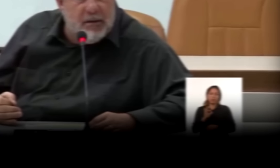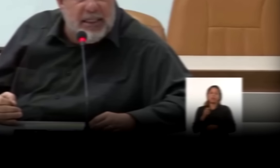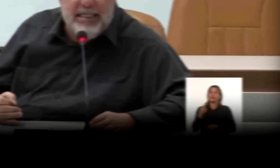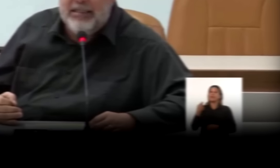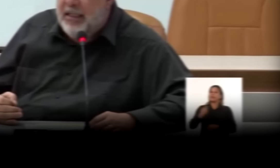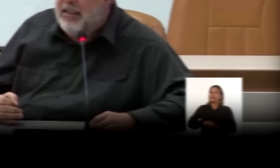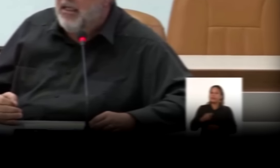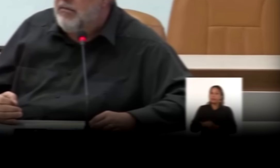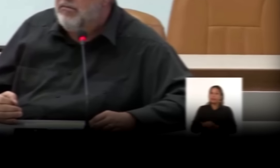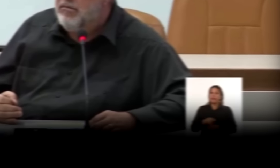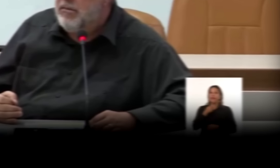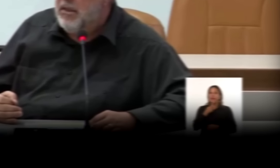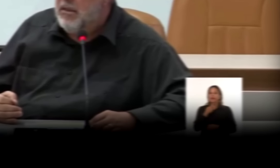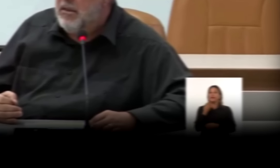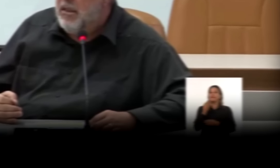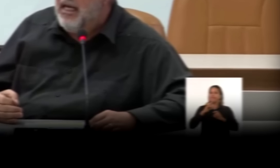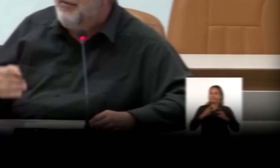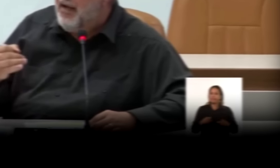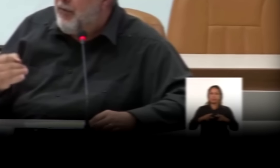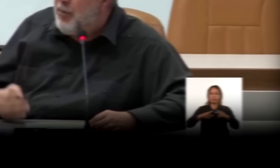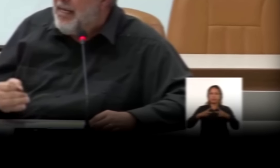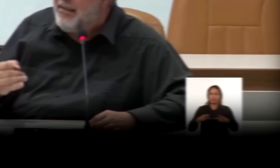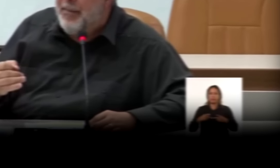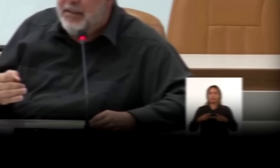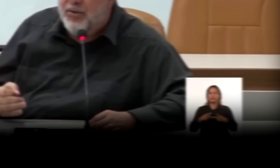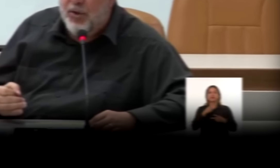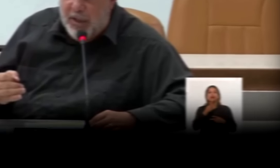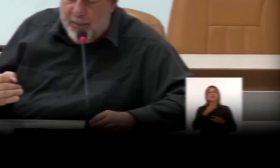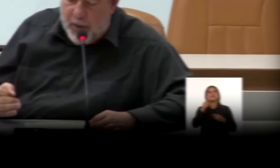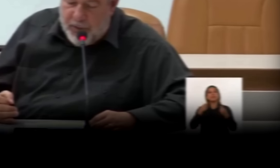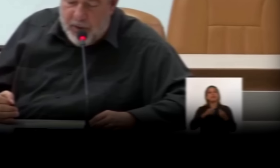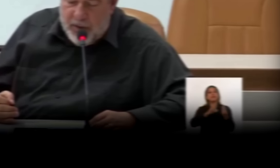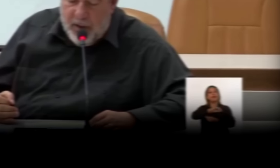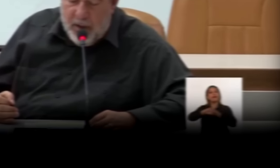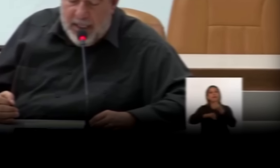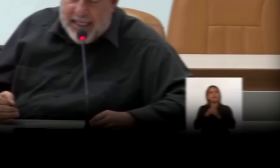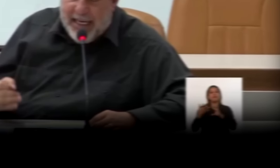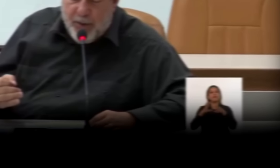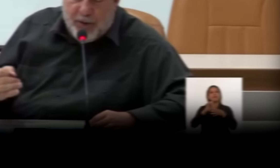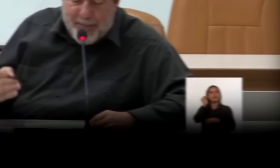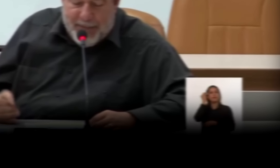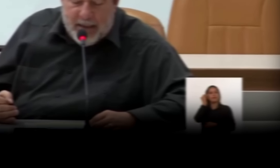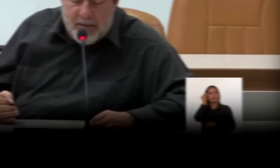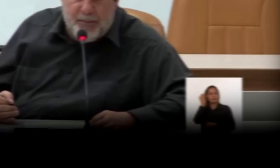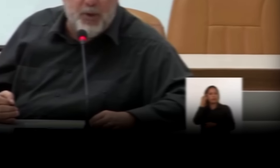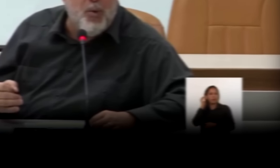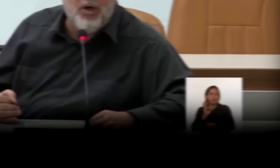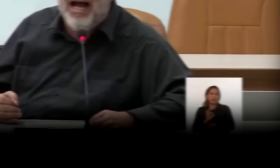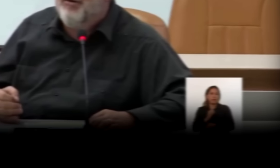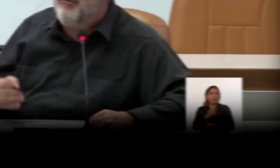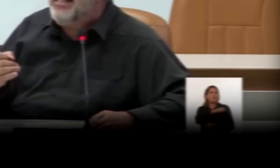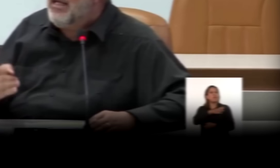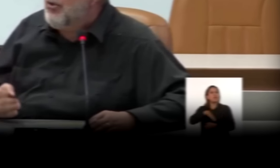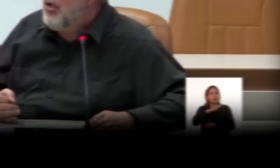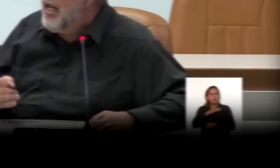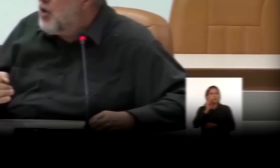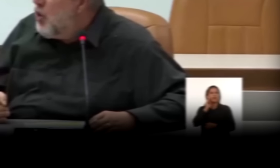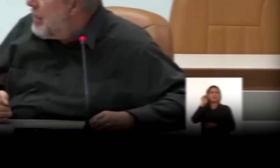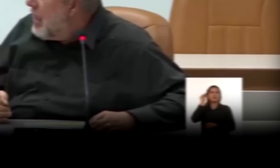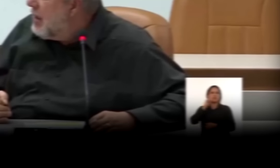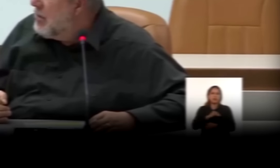que insistir en transformar esa percepción de la población que ellos también provocan